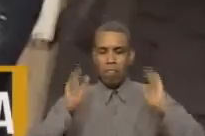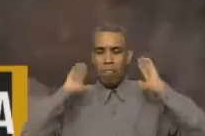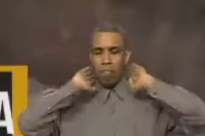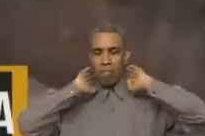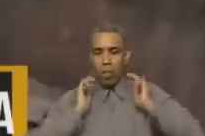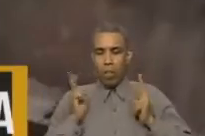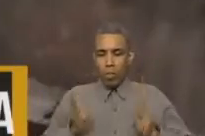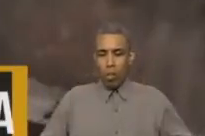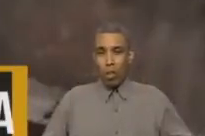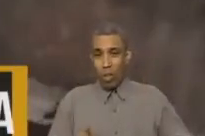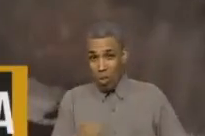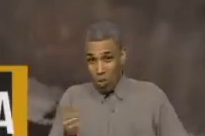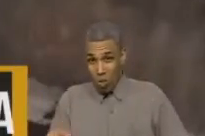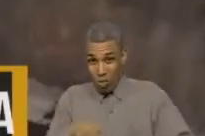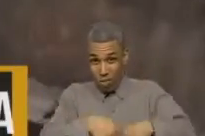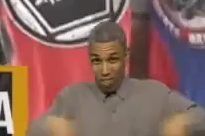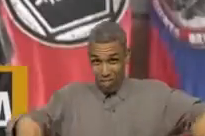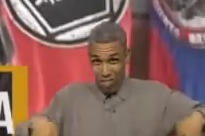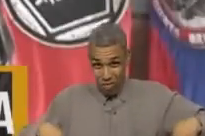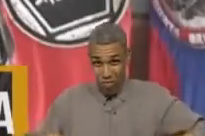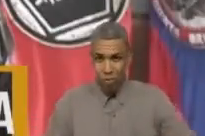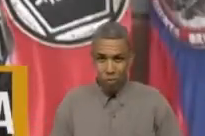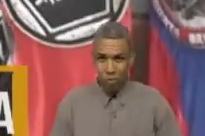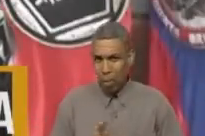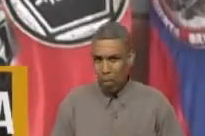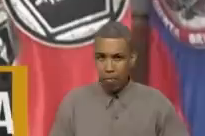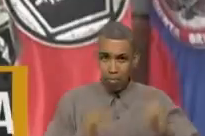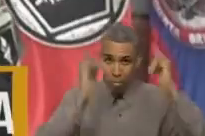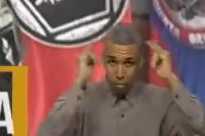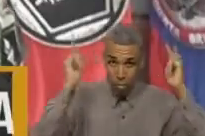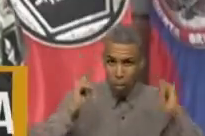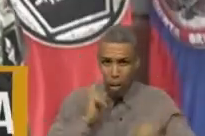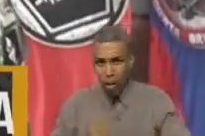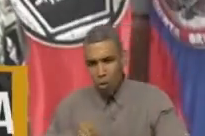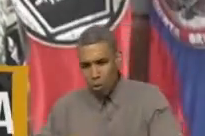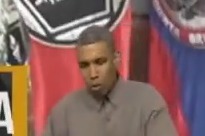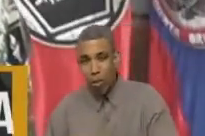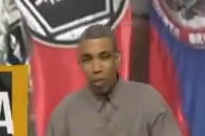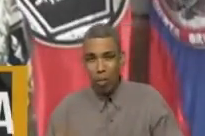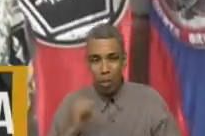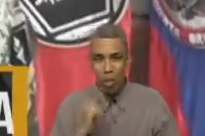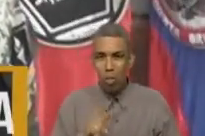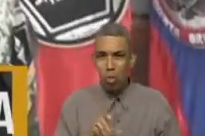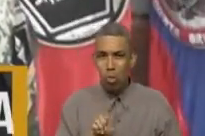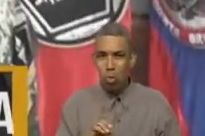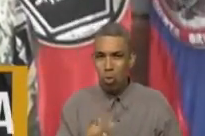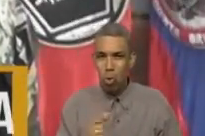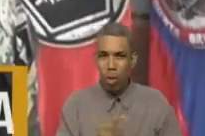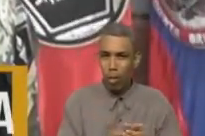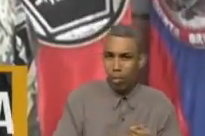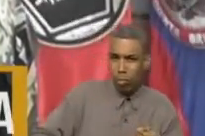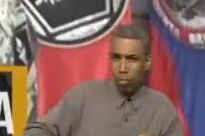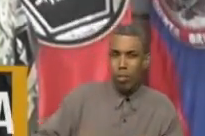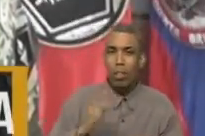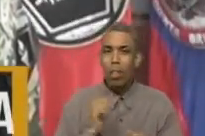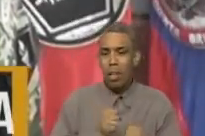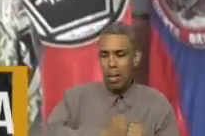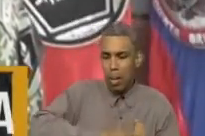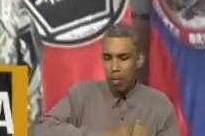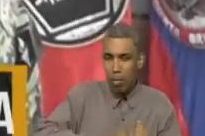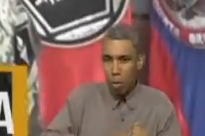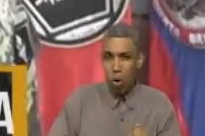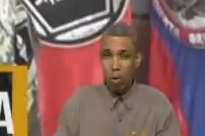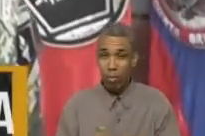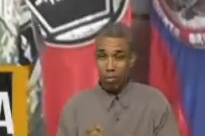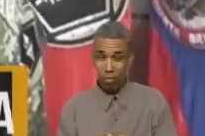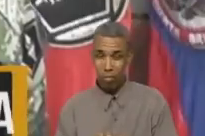donde se ubicaba la zona. Asimismo, se encontraron 200 kilos de soda cáustica, 200 de carbón activo, 100 de sulfato